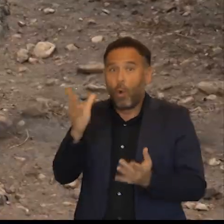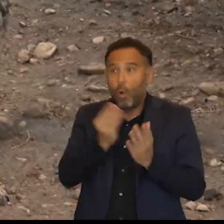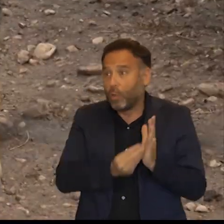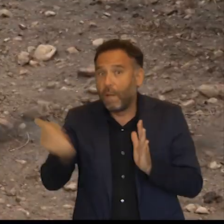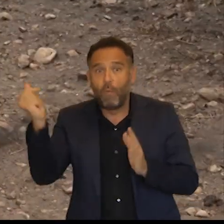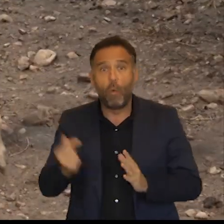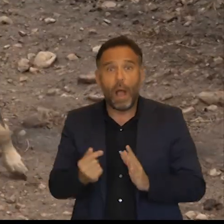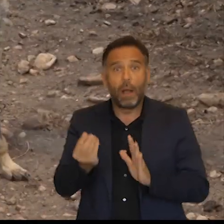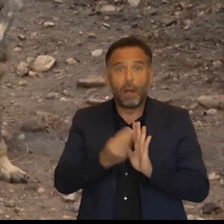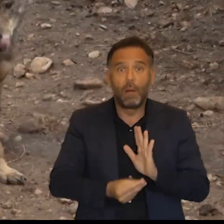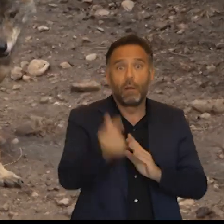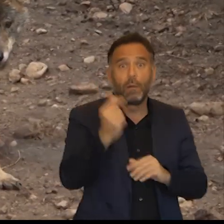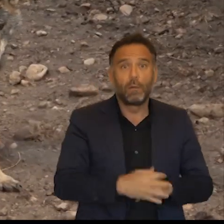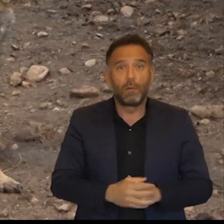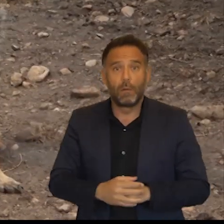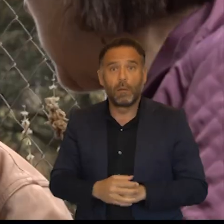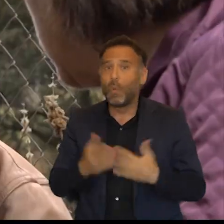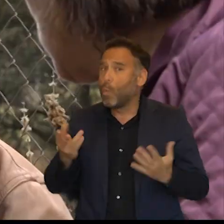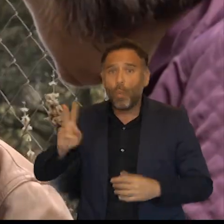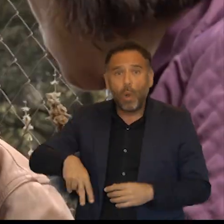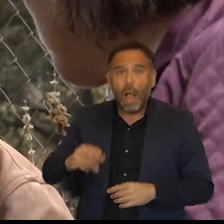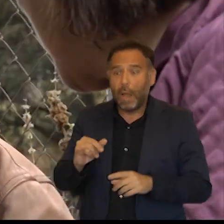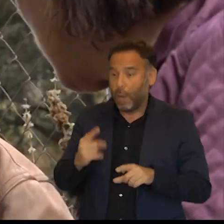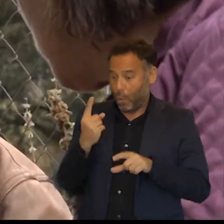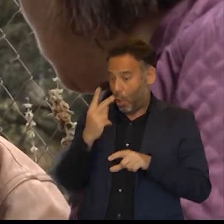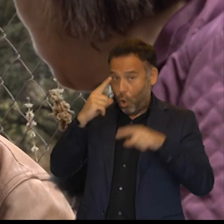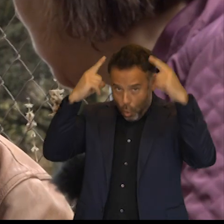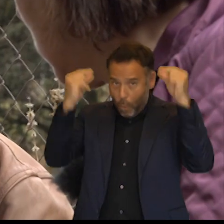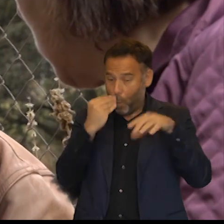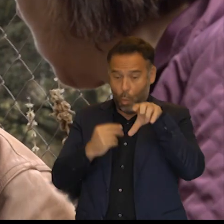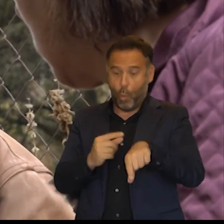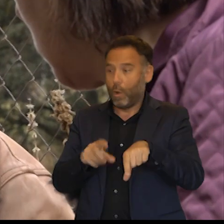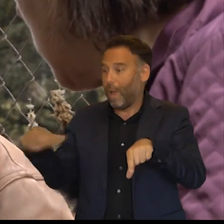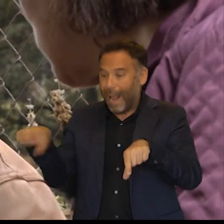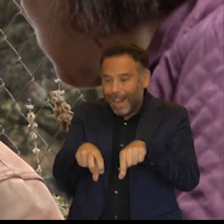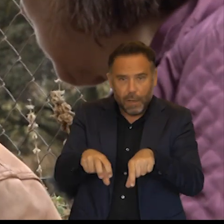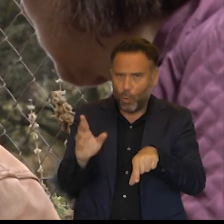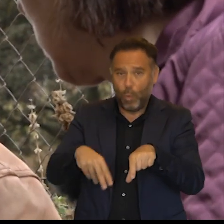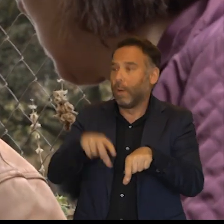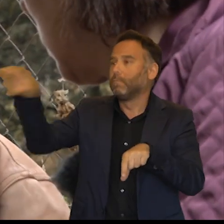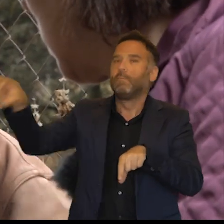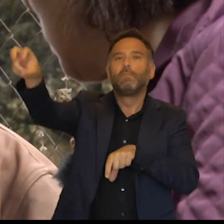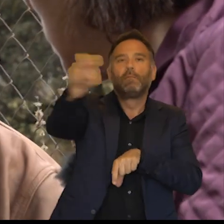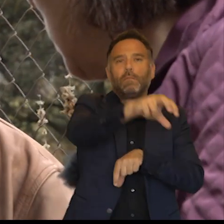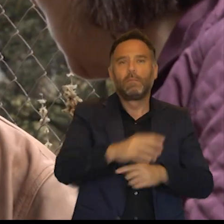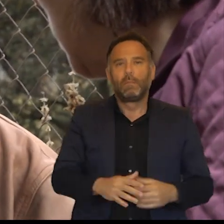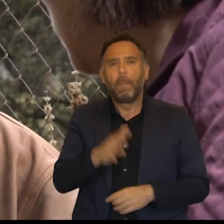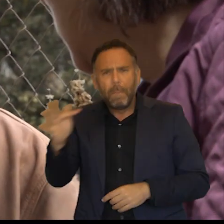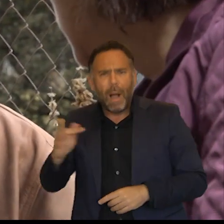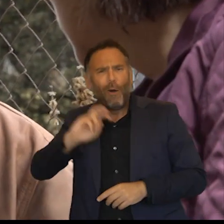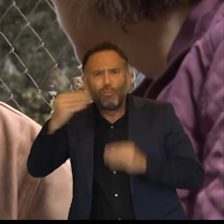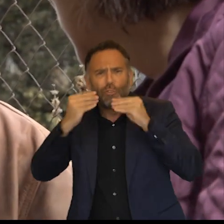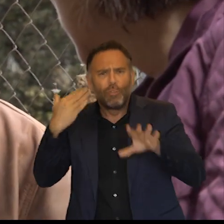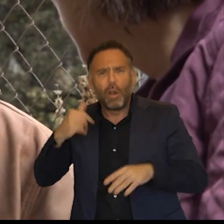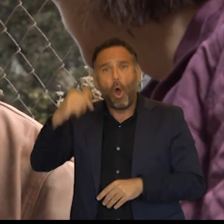ven a todo. Nunca existe que hay uno al lado. ¿Y eso del hombre lobo? ¿Y eso del hombre? Porfa, me han mordido tantas veces.